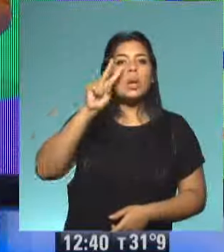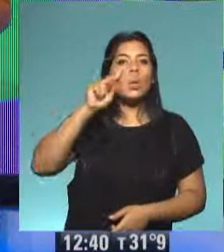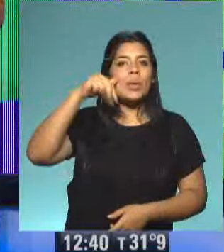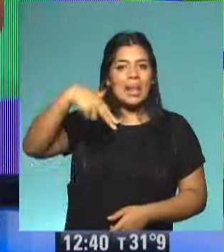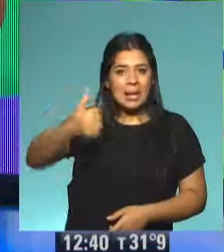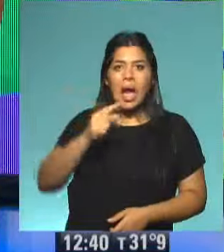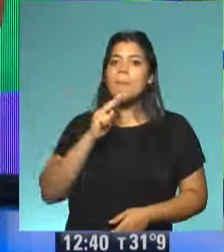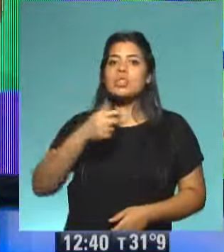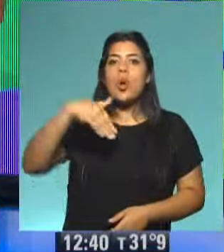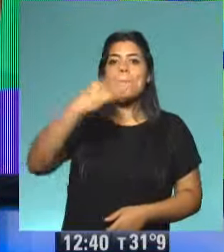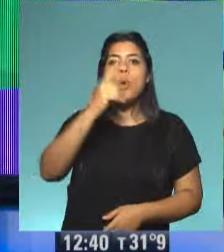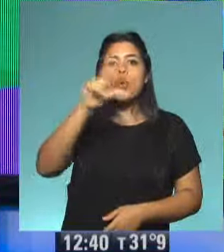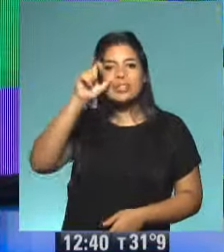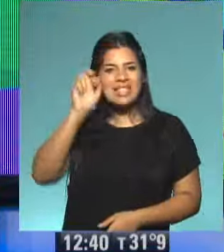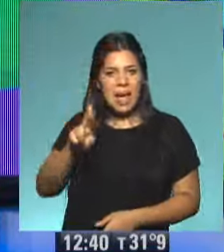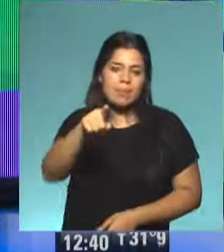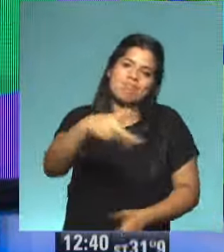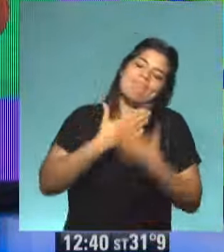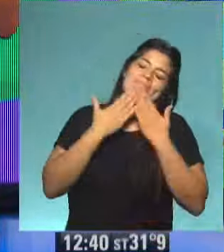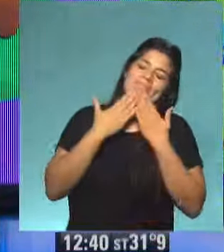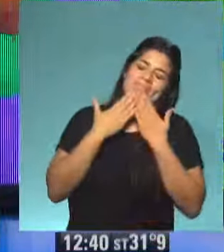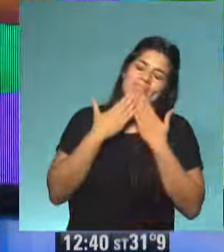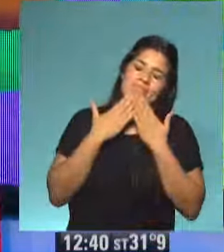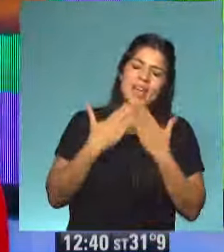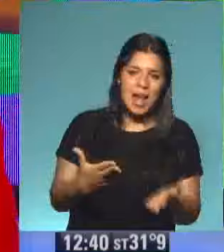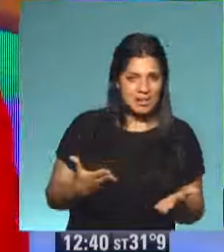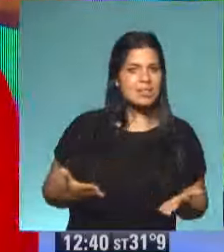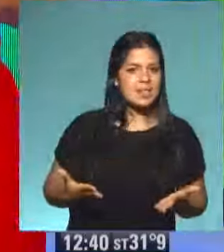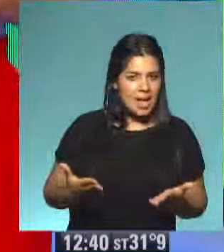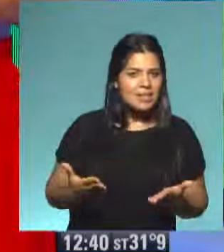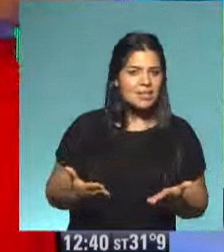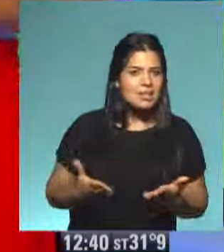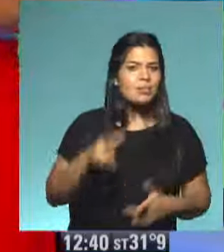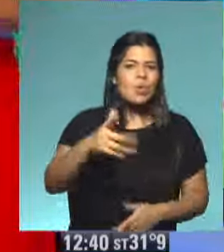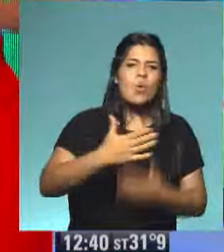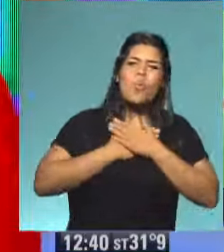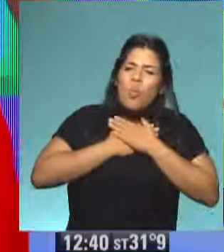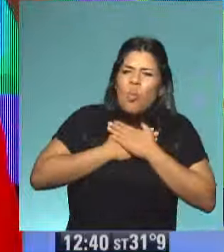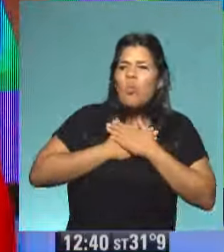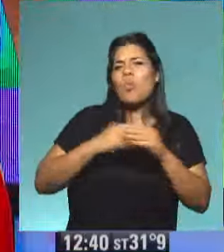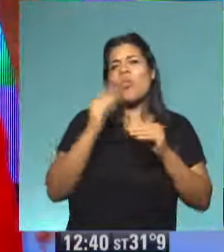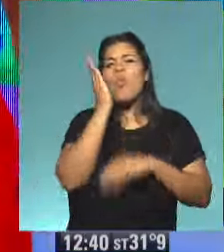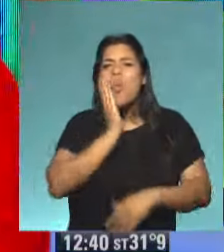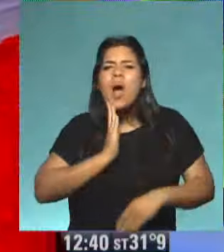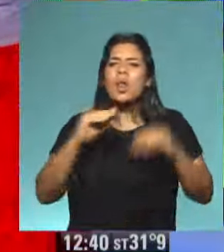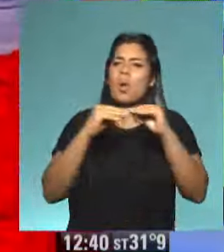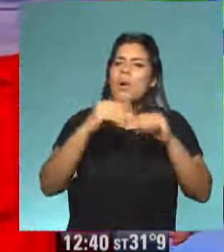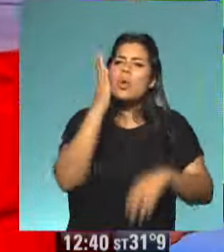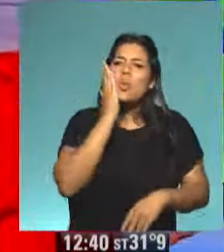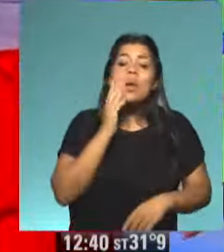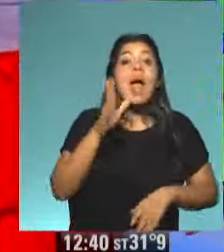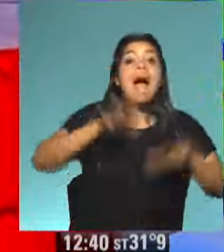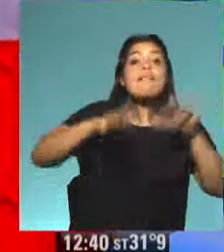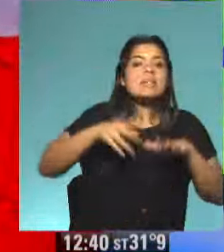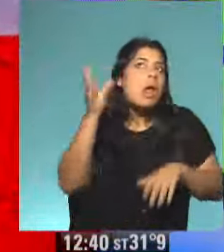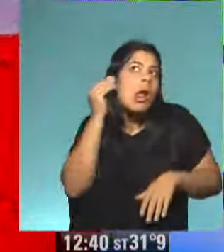gracias por todo lo que muchas hiciste. Muchas gracias. Por todo lo que nos enseñaste, sí, por lo buena compañera. Por las palabras acá, la persona que nos hablaba por acá, cuando